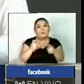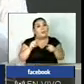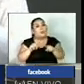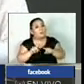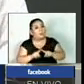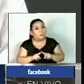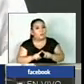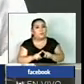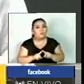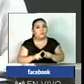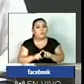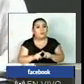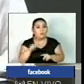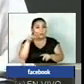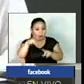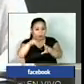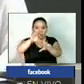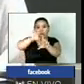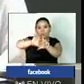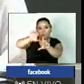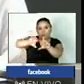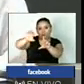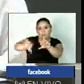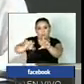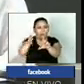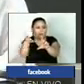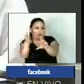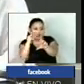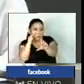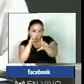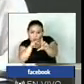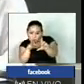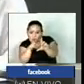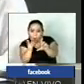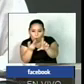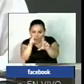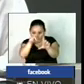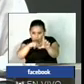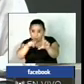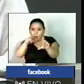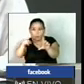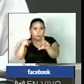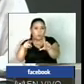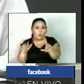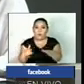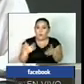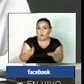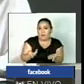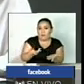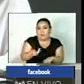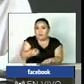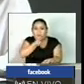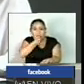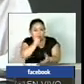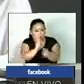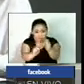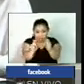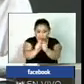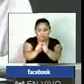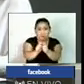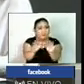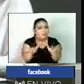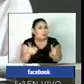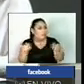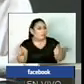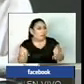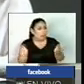estadísticas que más o menos nos van diciendo por dónde podemos ir. No tenemos una información específica de